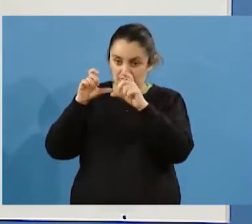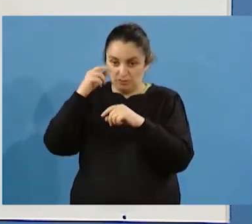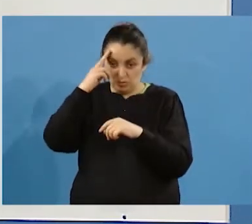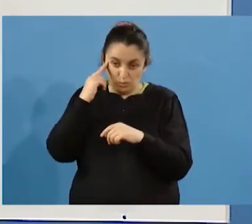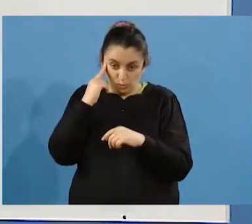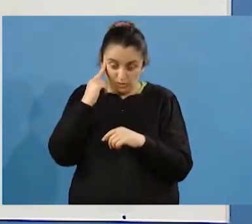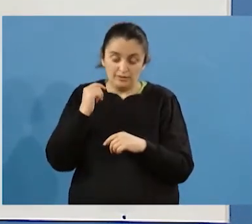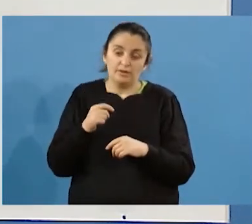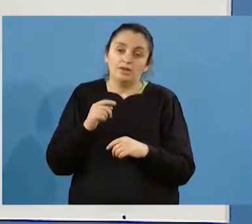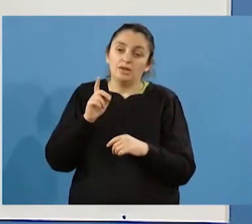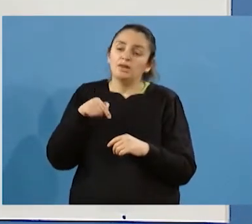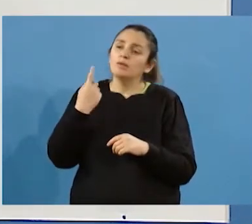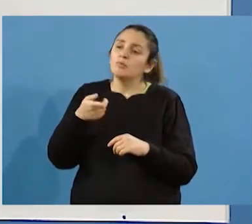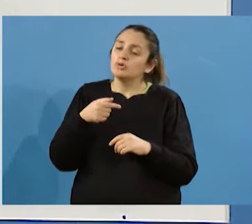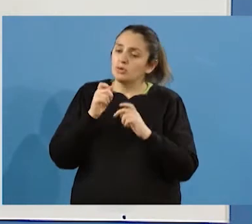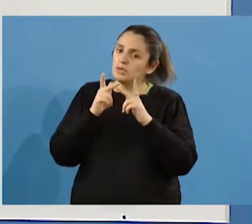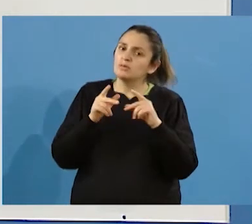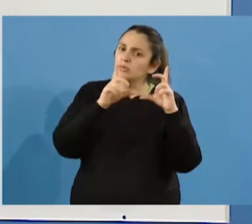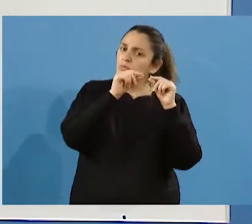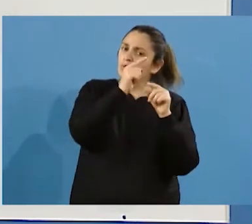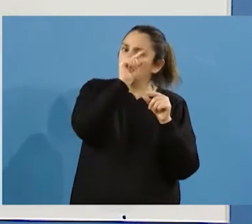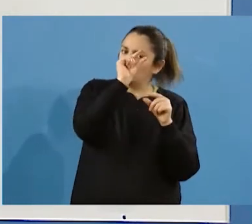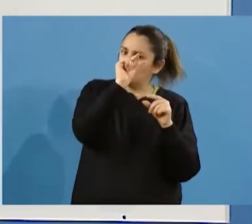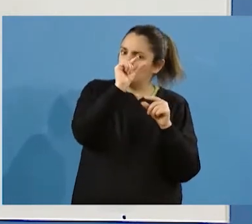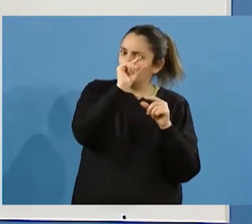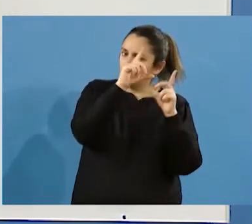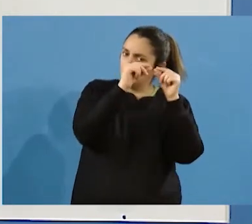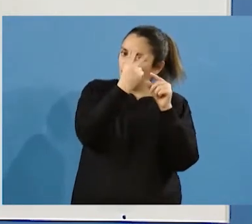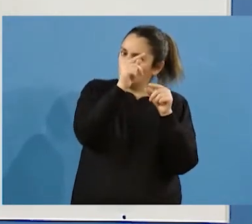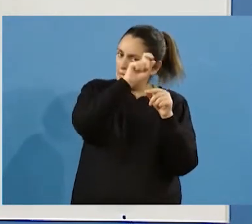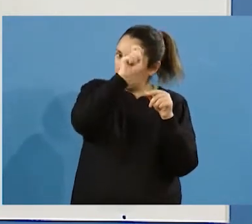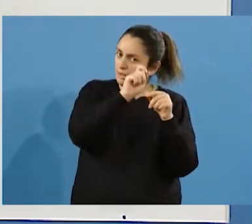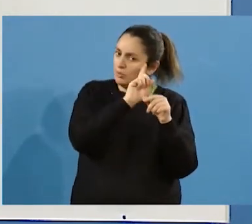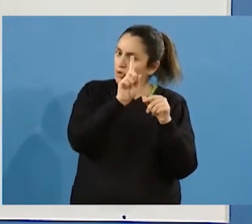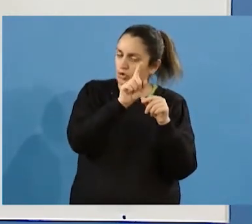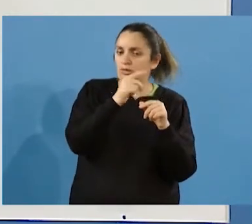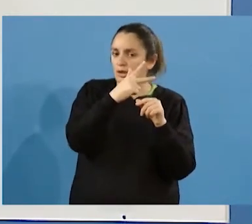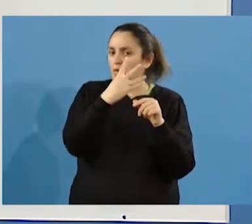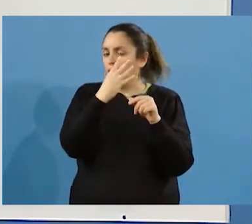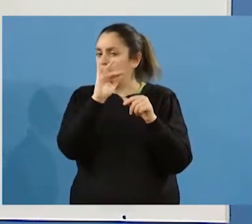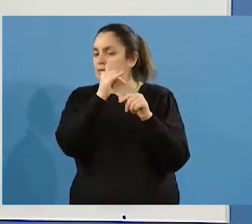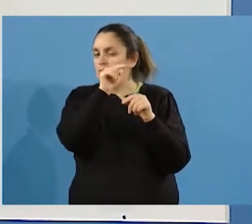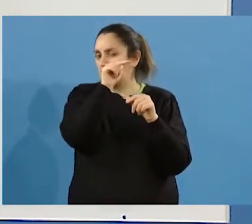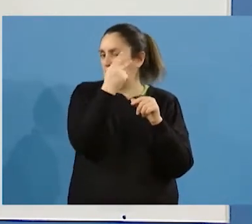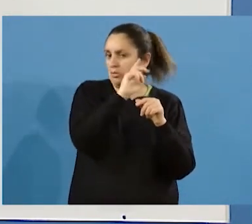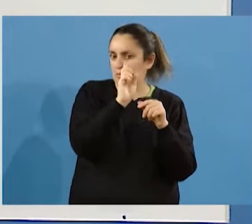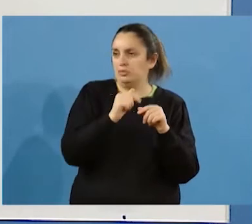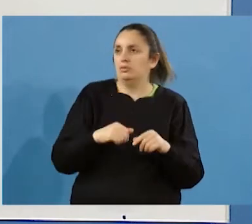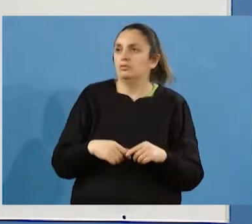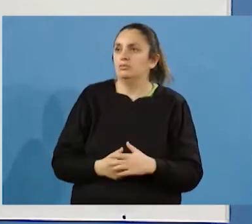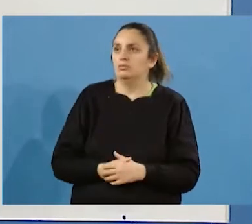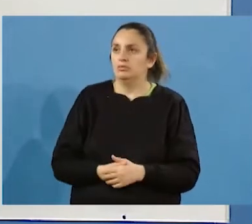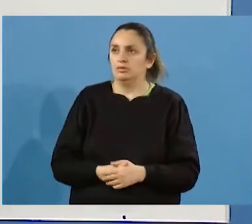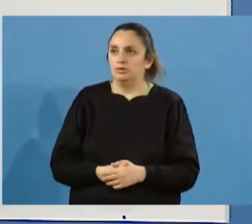como logro el resultado o si puedo lograr el resultado entonces probemos así que puede ser 3 podría poner